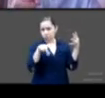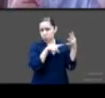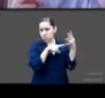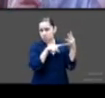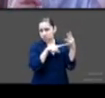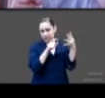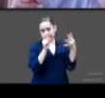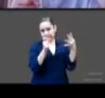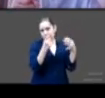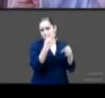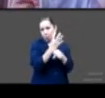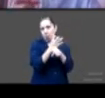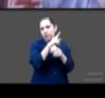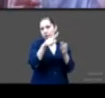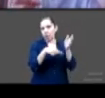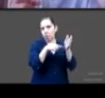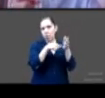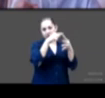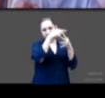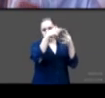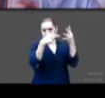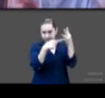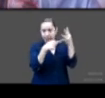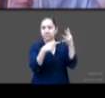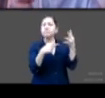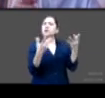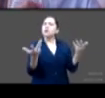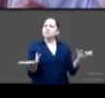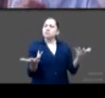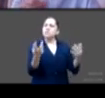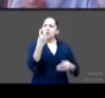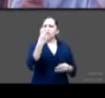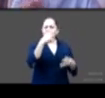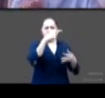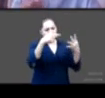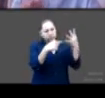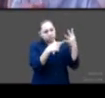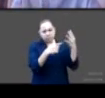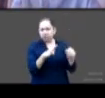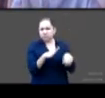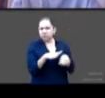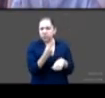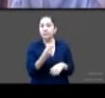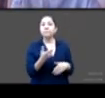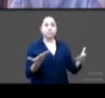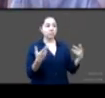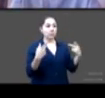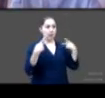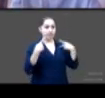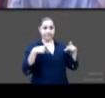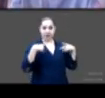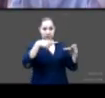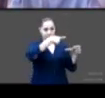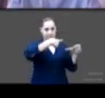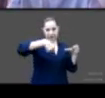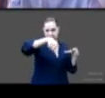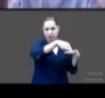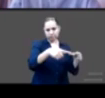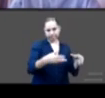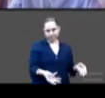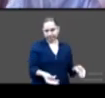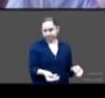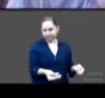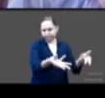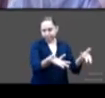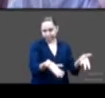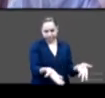a la relación que se hace con los clientes de este turismo sexual infantil y, claro, con los perpetradores del